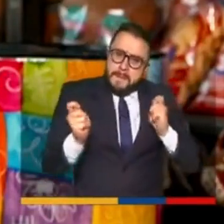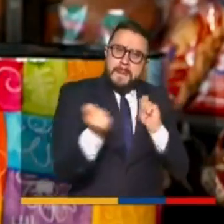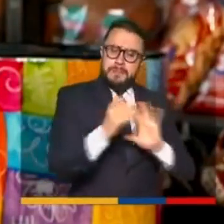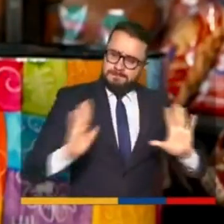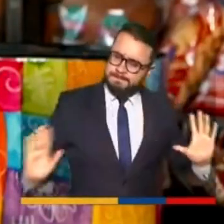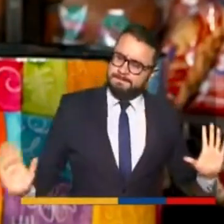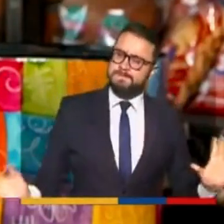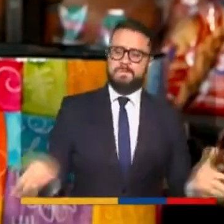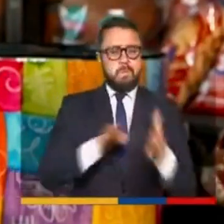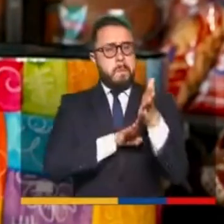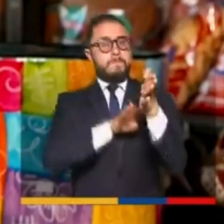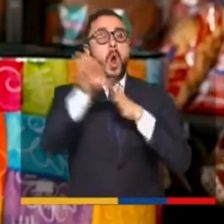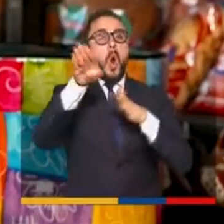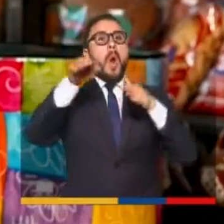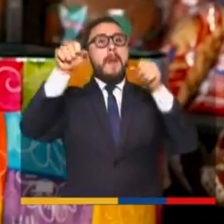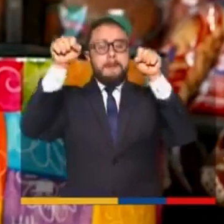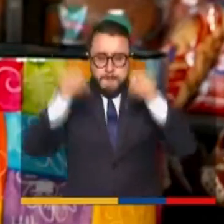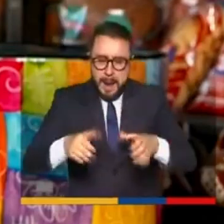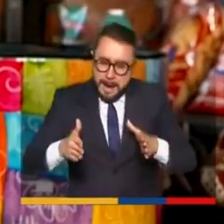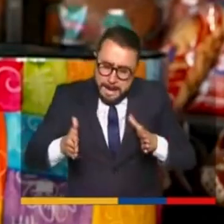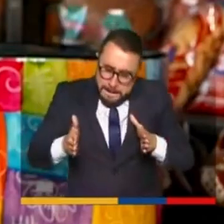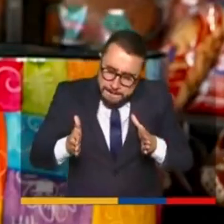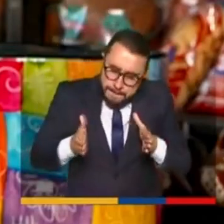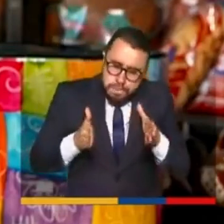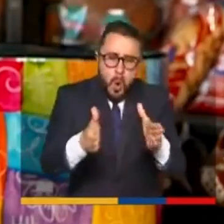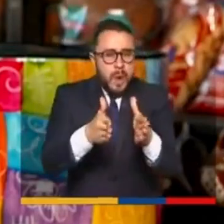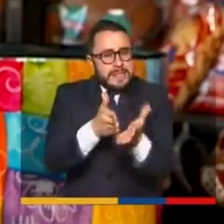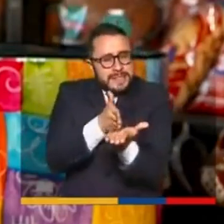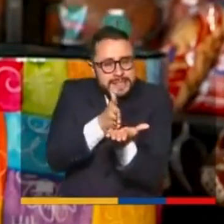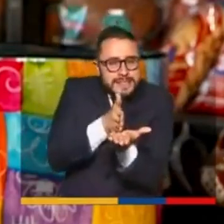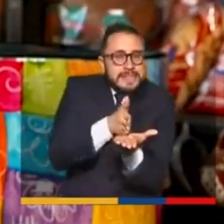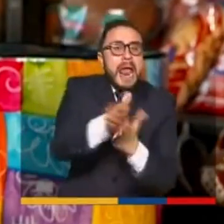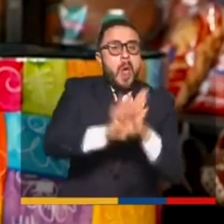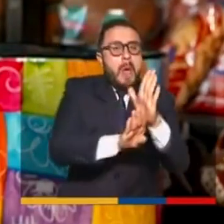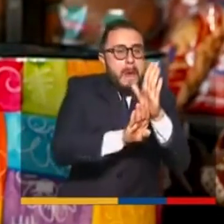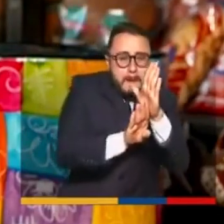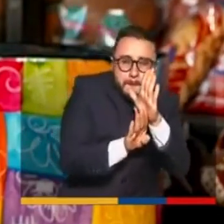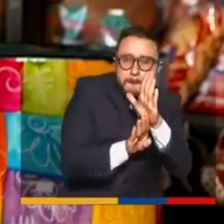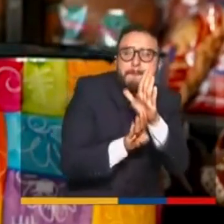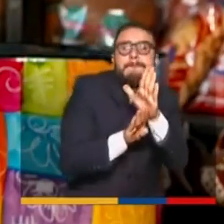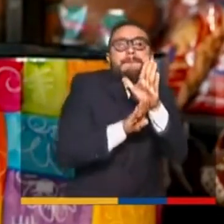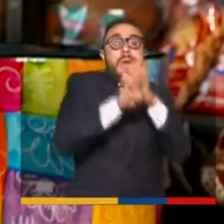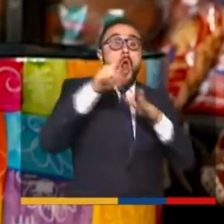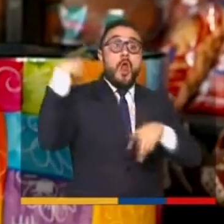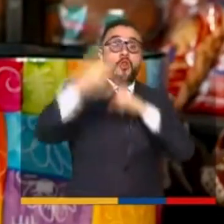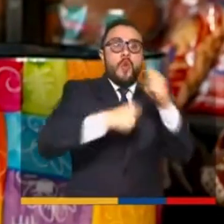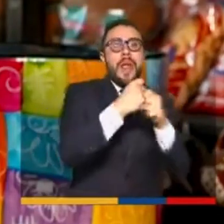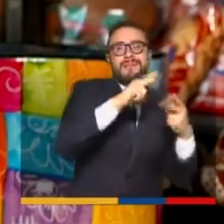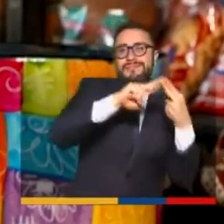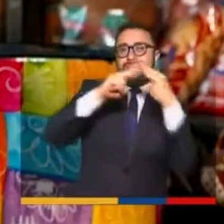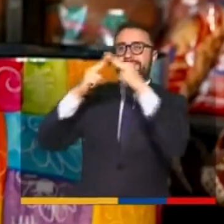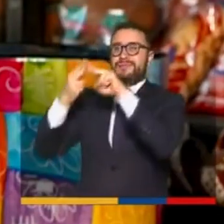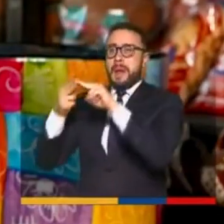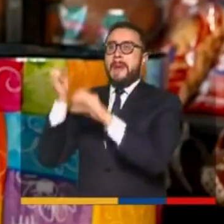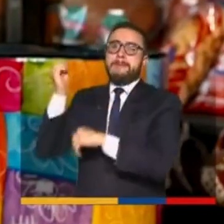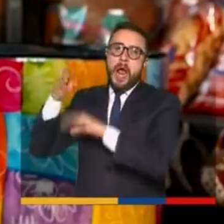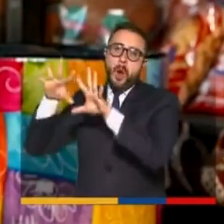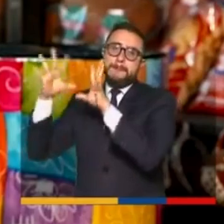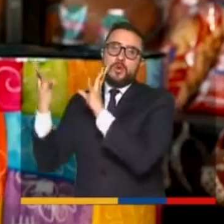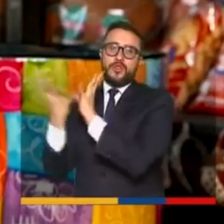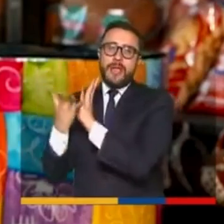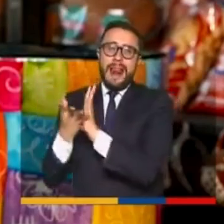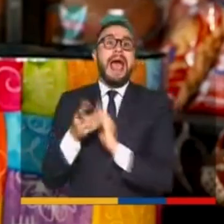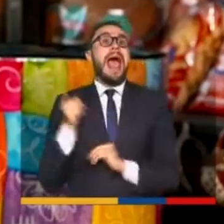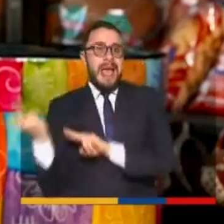ponerla en el sendero, como dice el Banco Mundial, del crecimiento el año entrante. No han sido 2